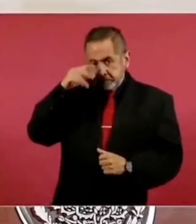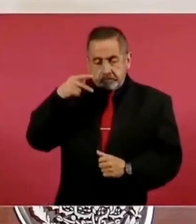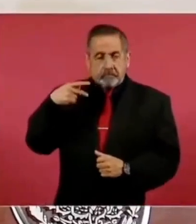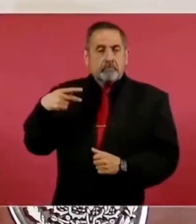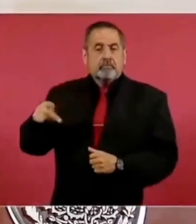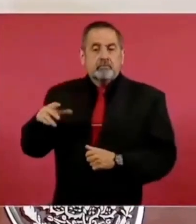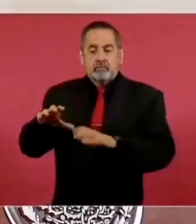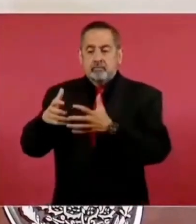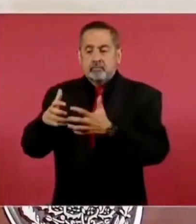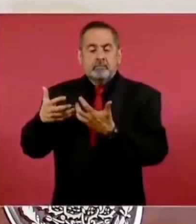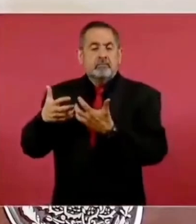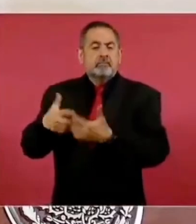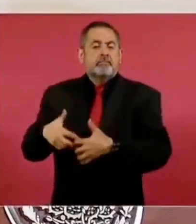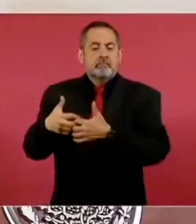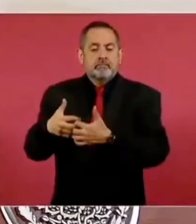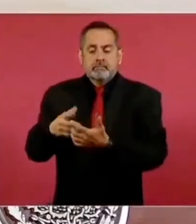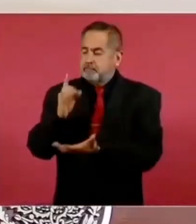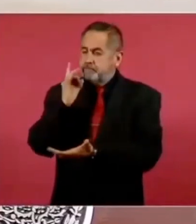industria estratégica